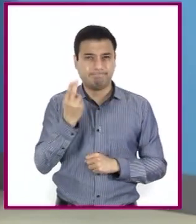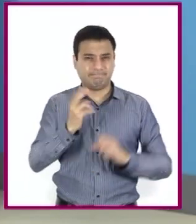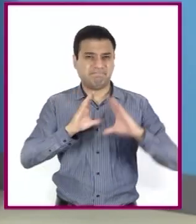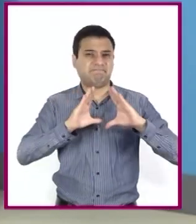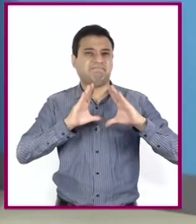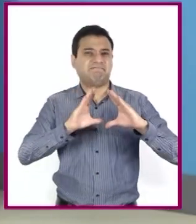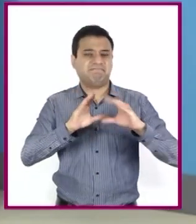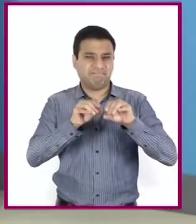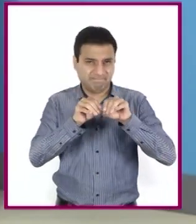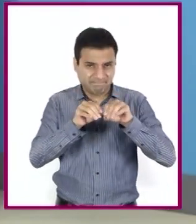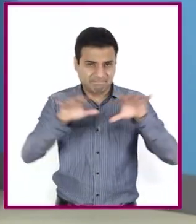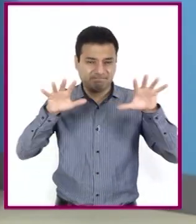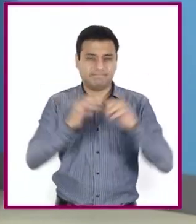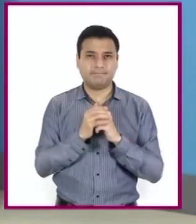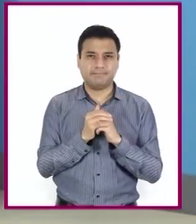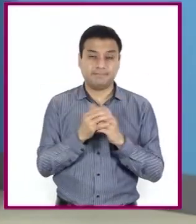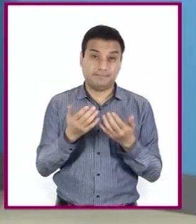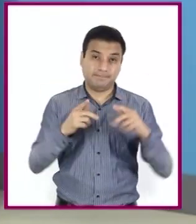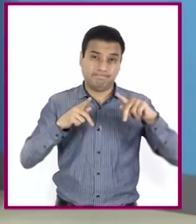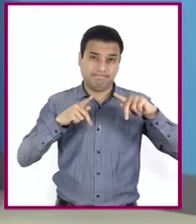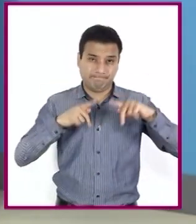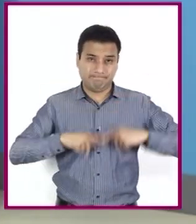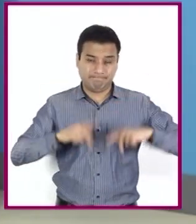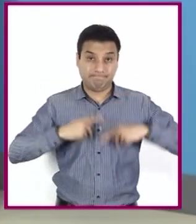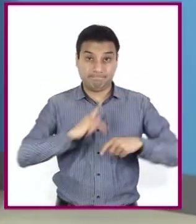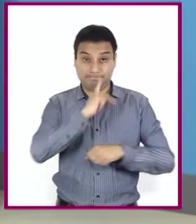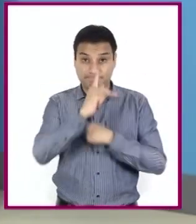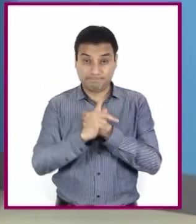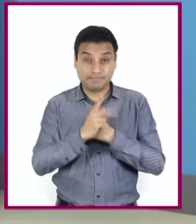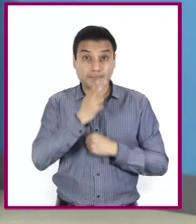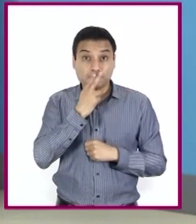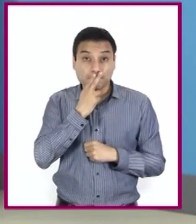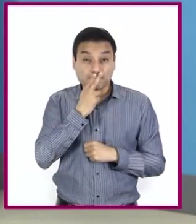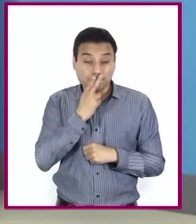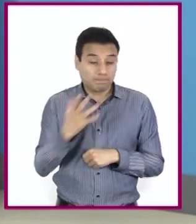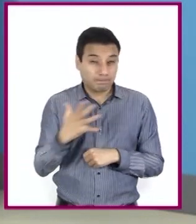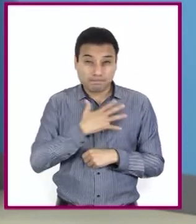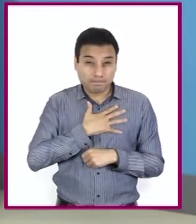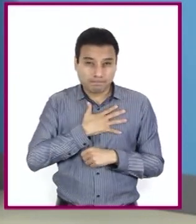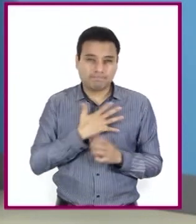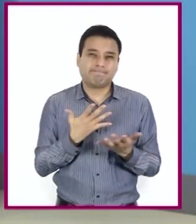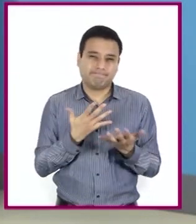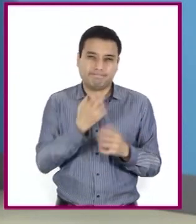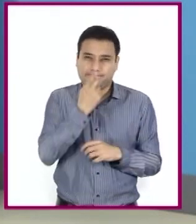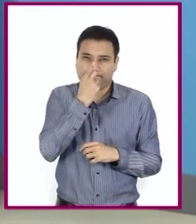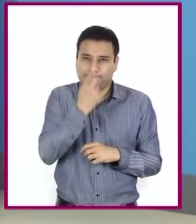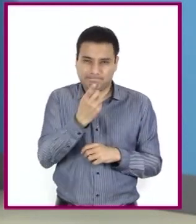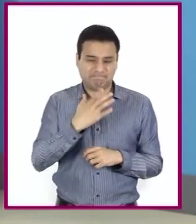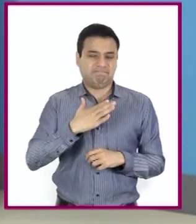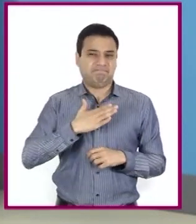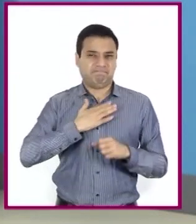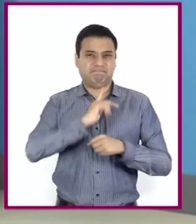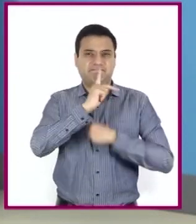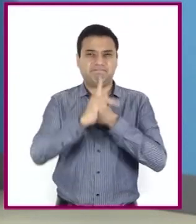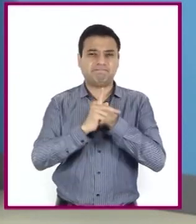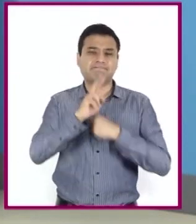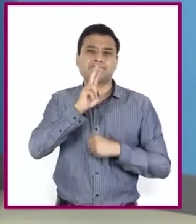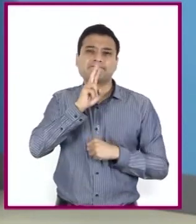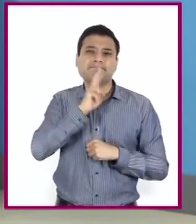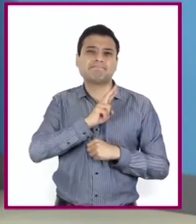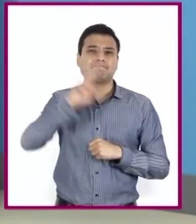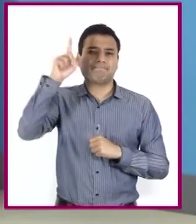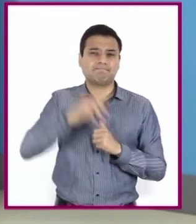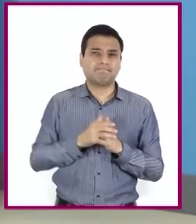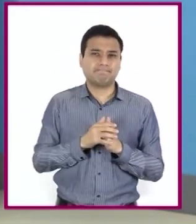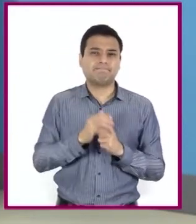El surgimiento del nacionalismo hizo que las potencias creyeran que eran superiores y que debían extender sus logros